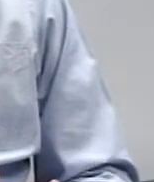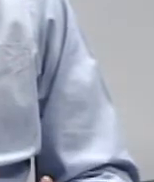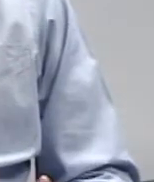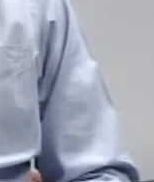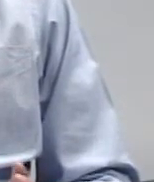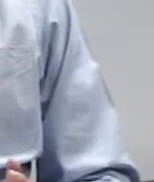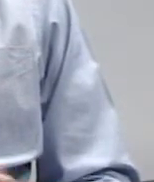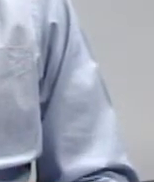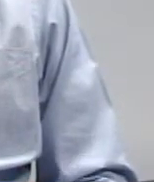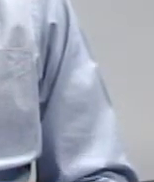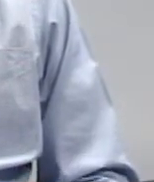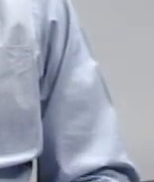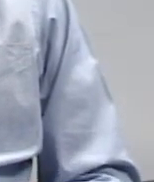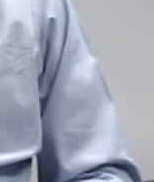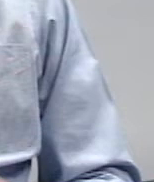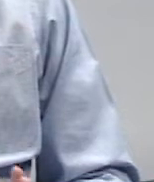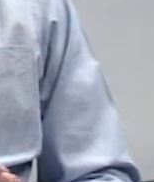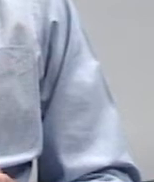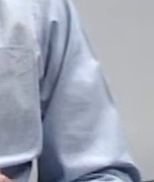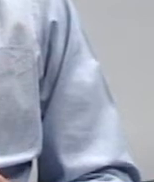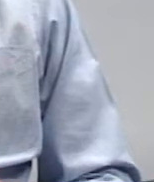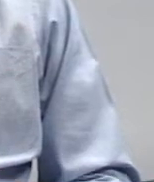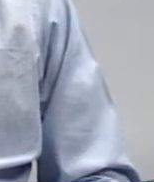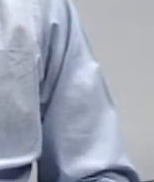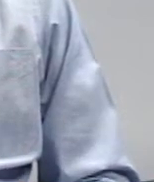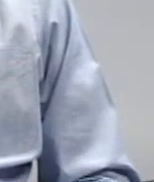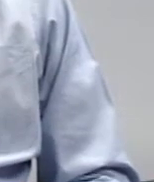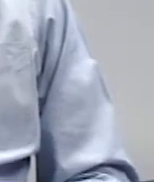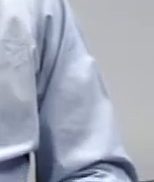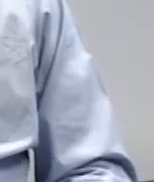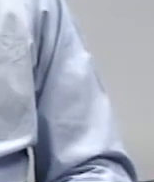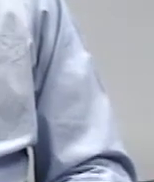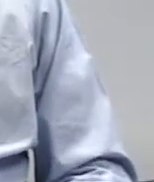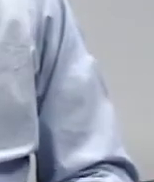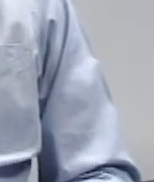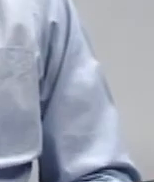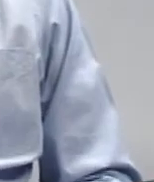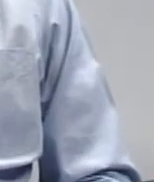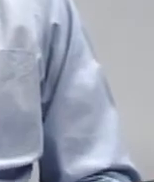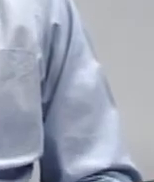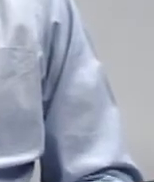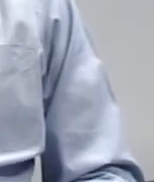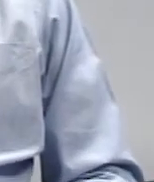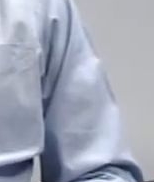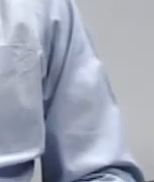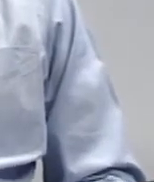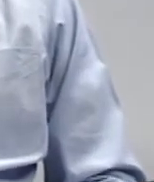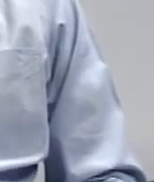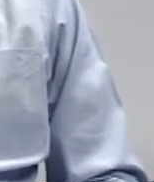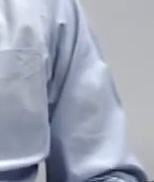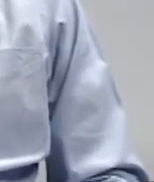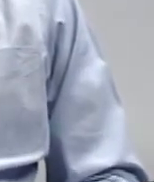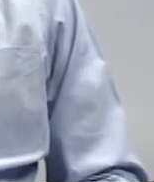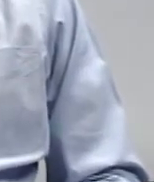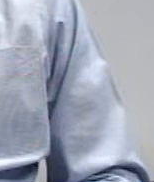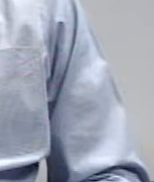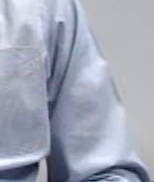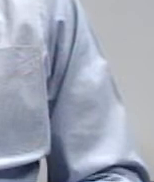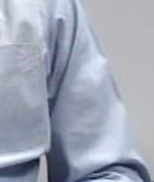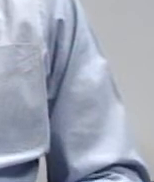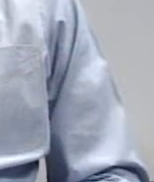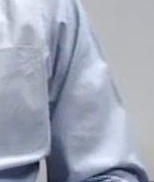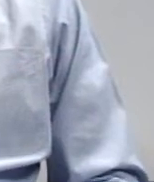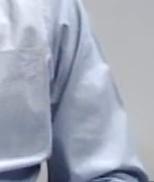y 2 del PLC, le permite al gobierno mantener un cómodo control de la Contraloría de la